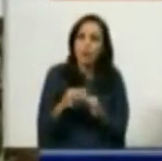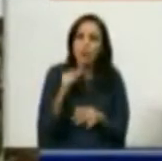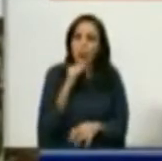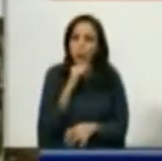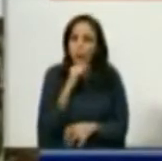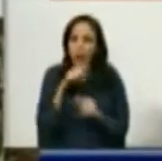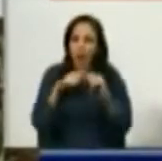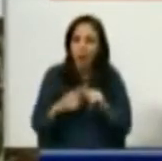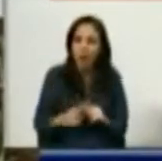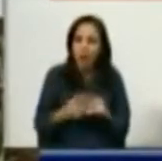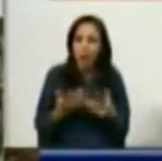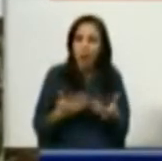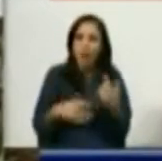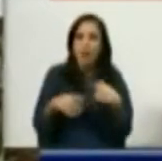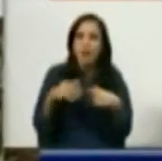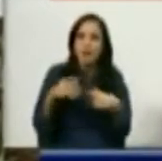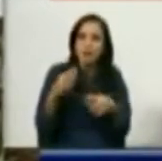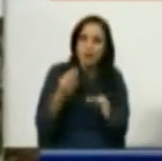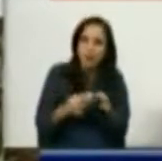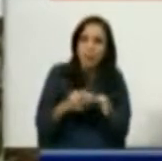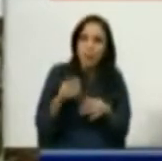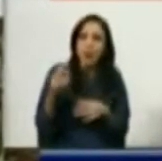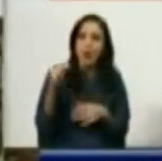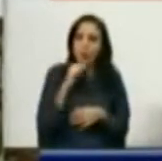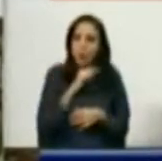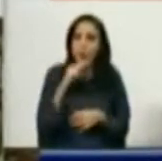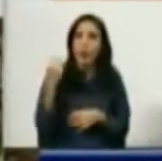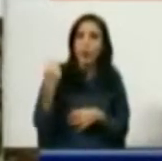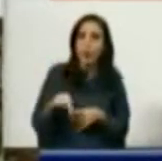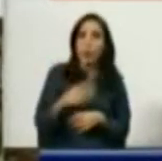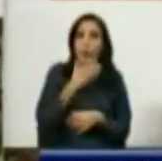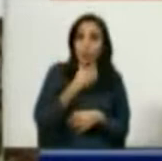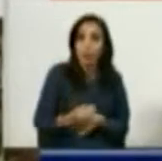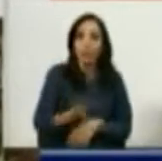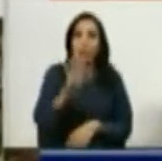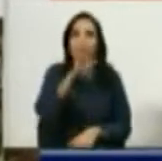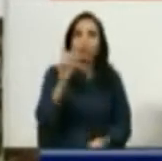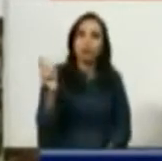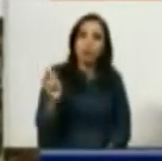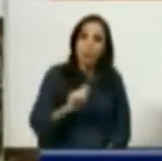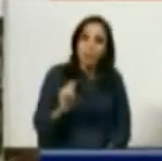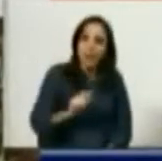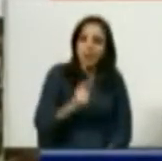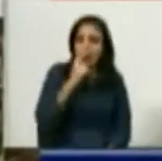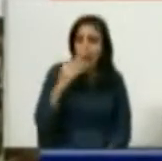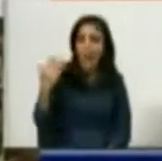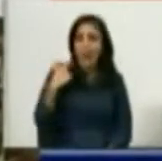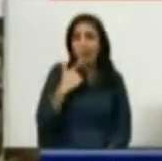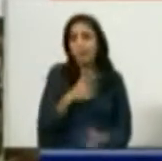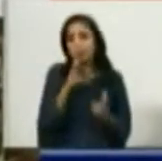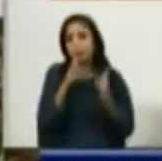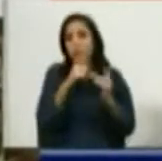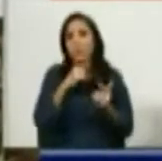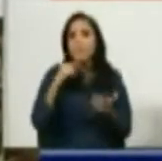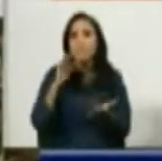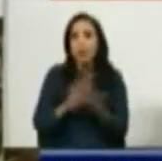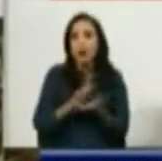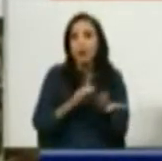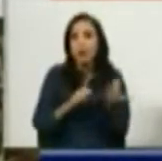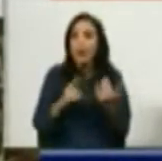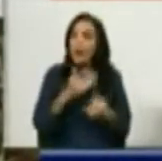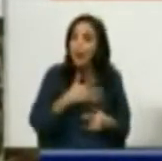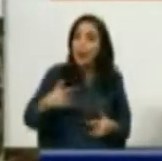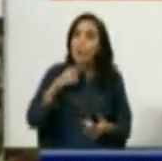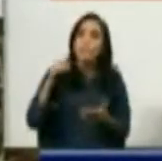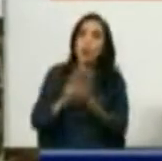vale septiembre octubre noviembre diciembre cuatro meses del magnicidio en grado de frustración contra el presidente de la república